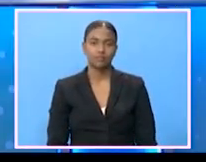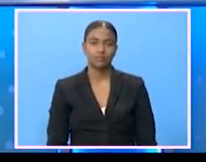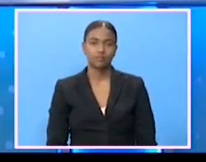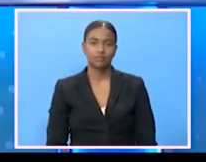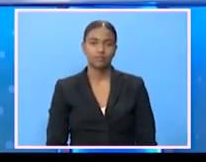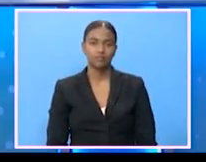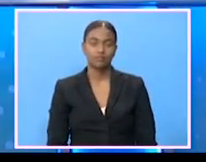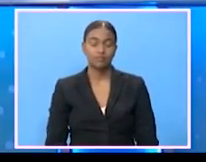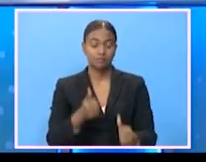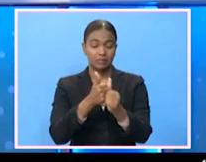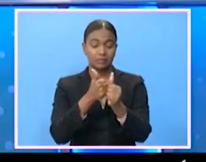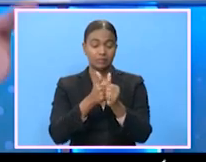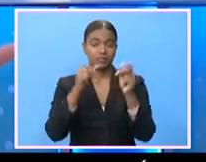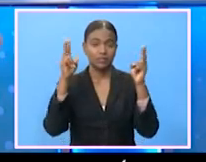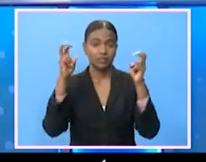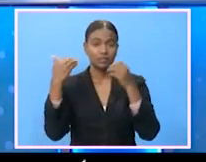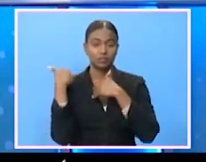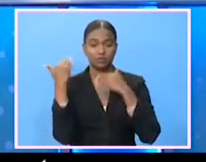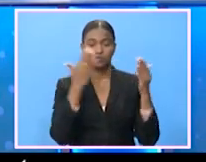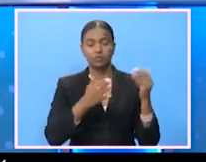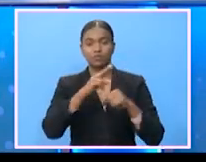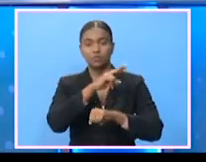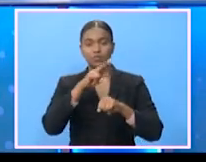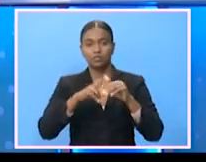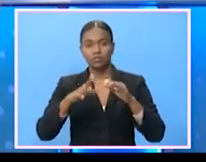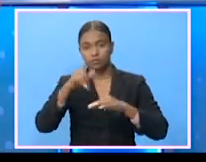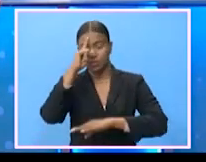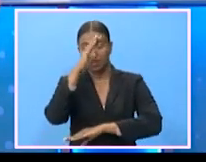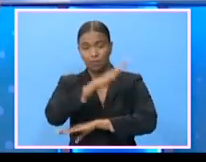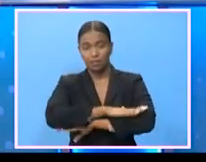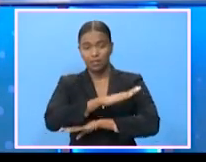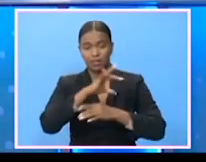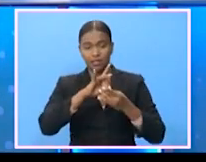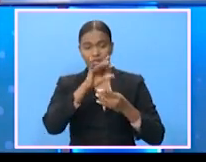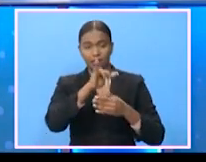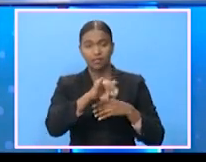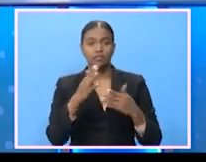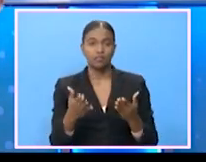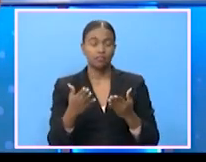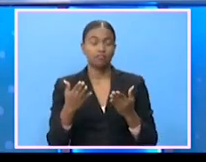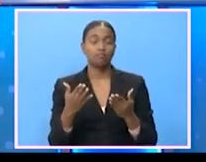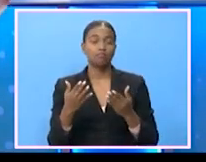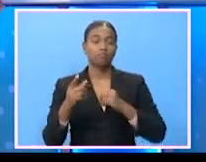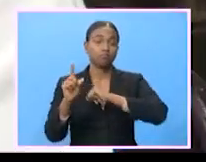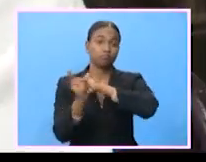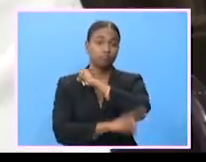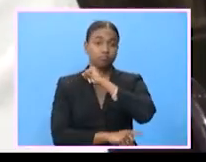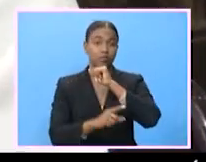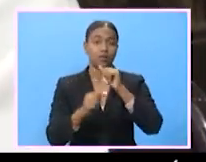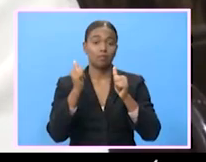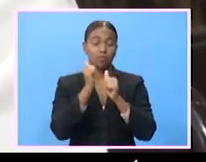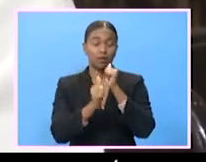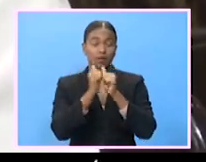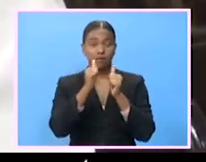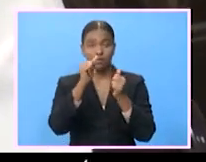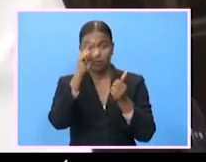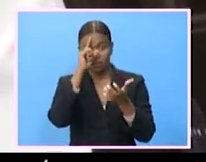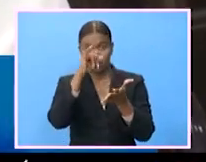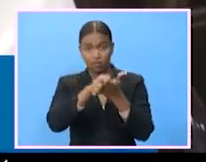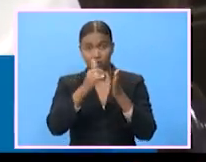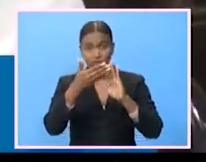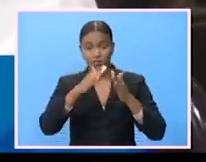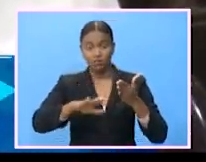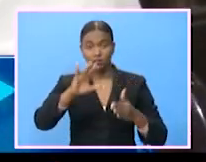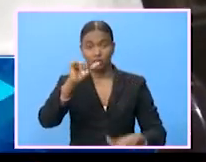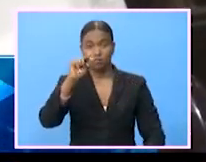Y es que en ese mismo orden, el coordinador nacional para la Mesa de las Migraciones, William Charpentier, pues condenó el incidente escenificado en Ciudad